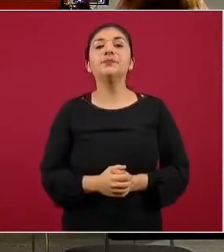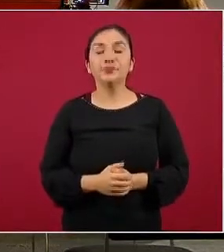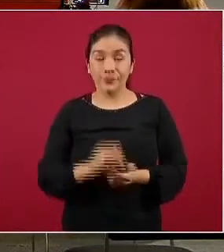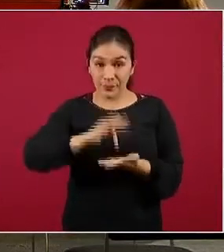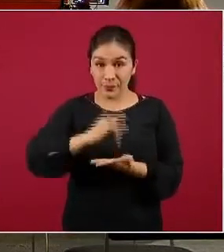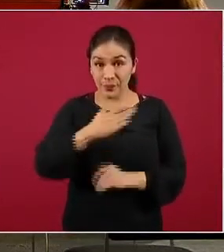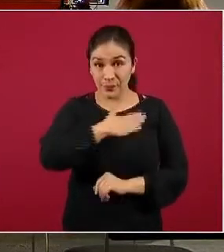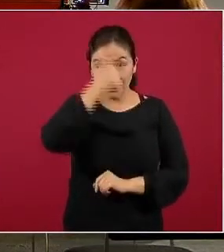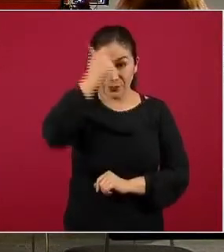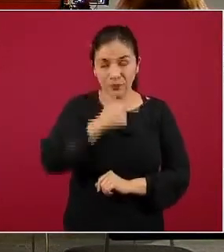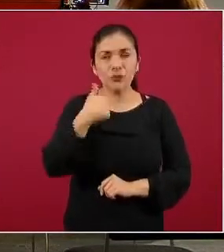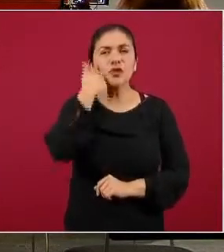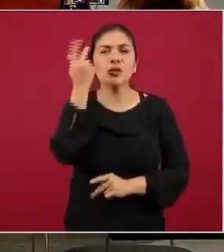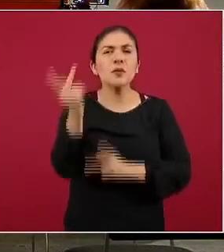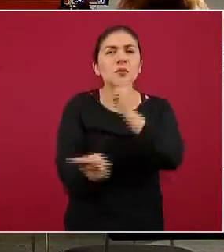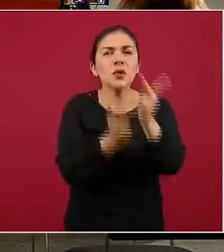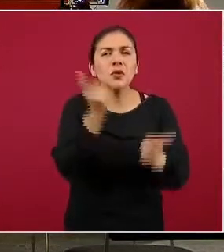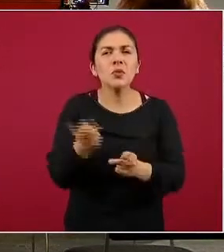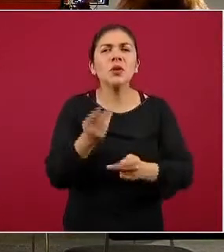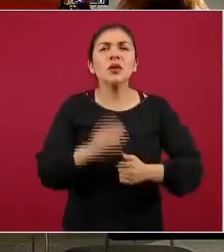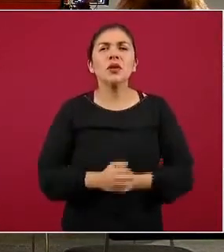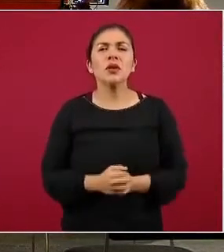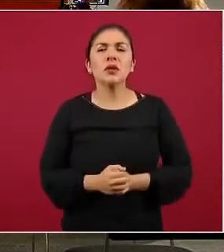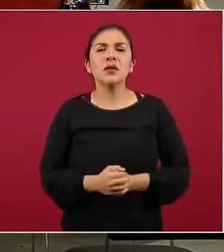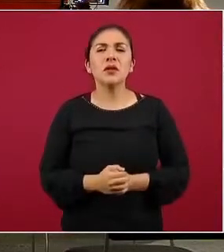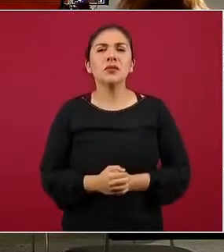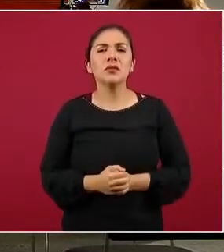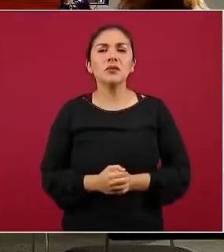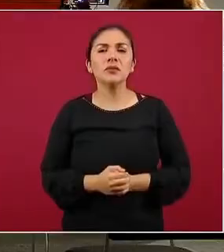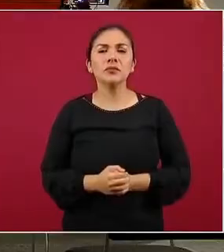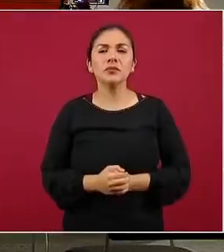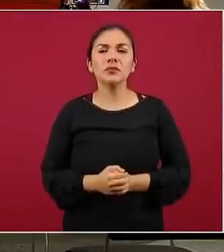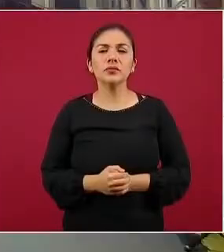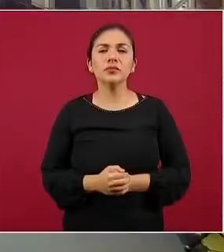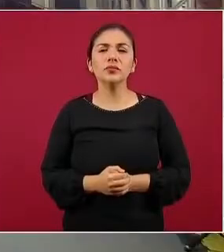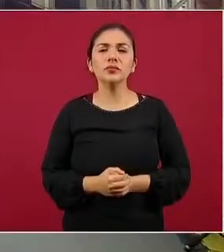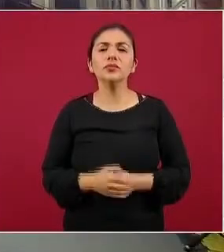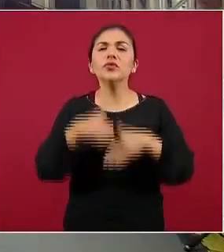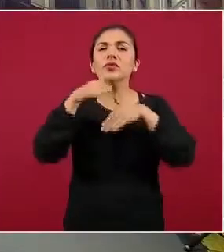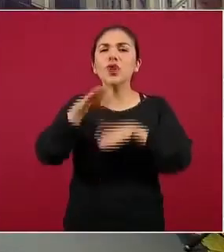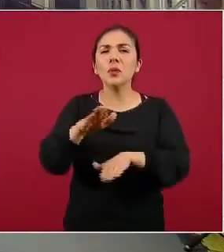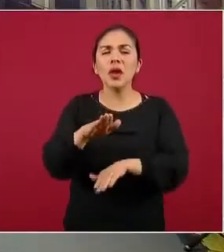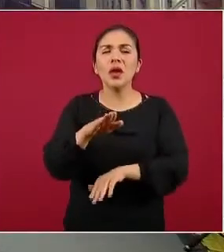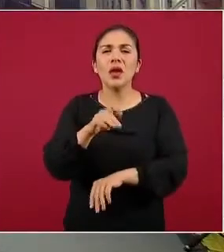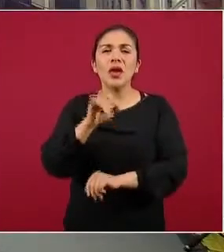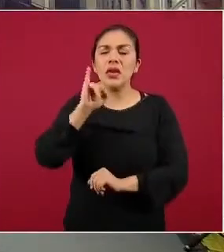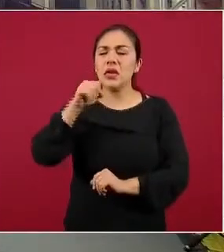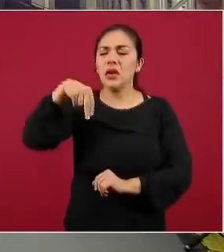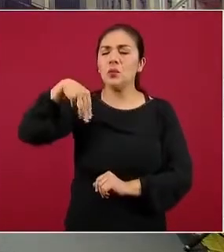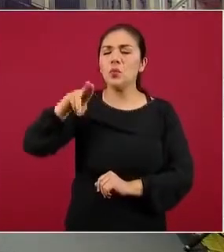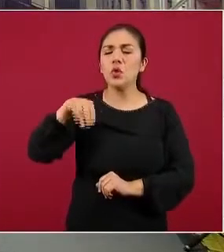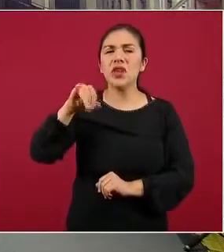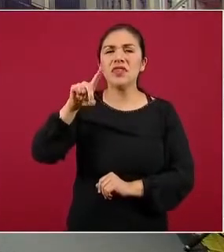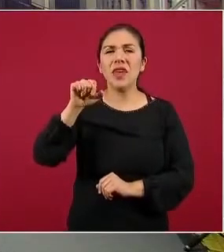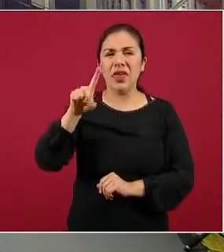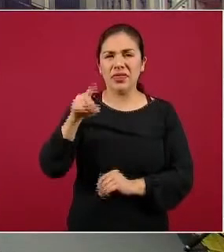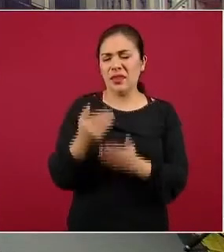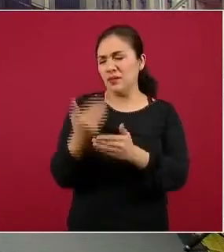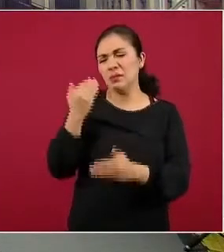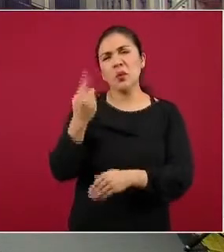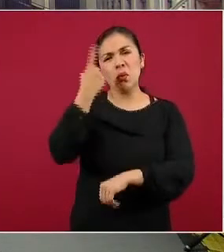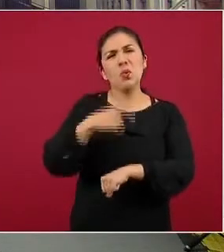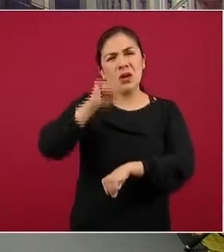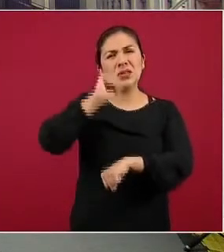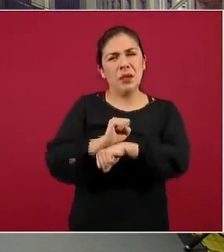Gracias, doctor. Buenas noches. Le quería preguntar sobre la inmunidad. Hace una semana que se presentaron aquí en